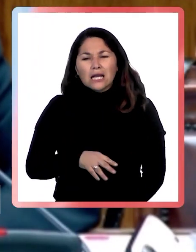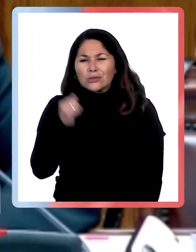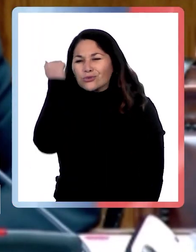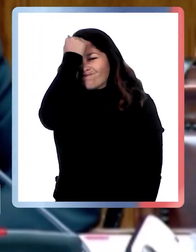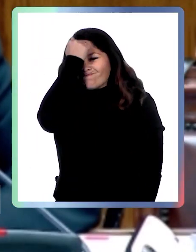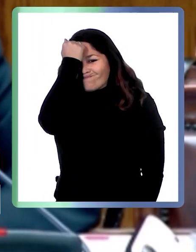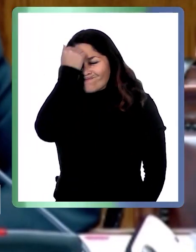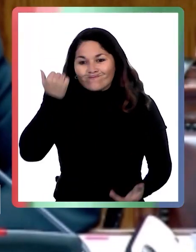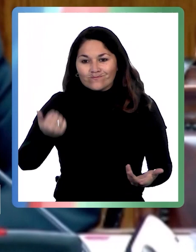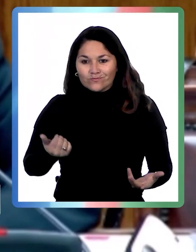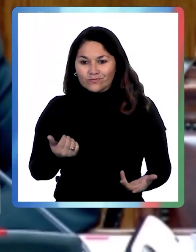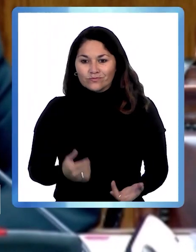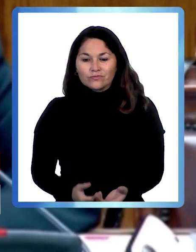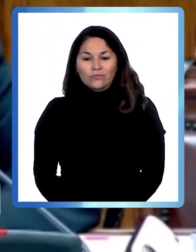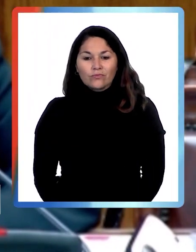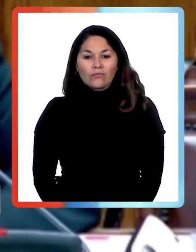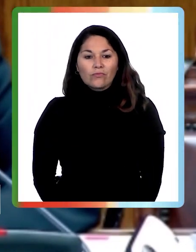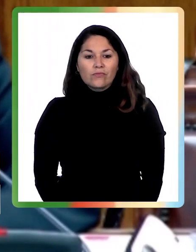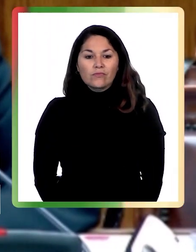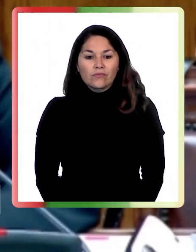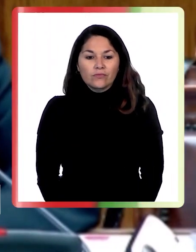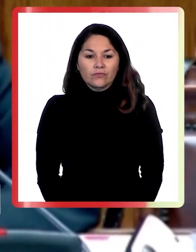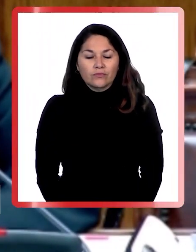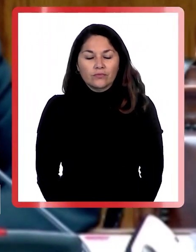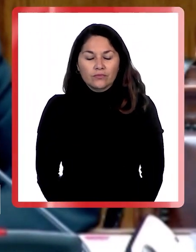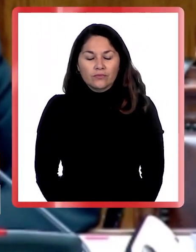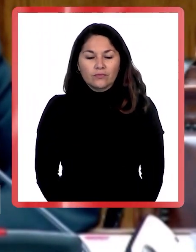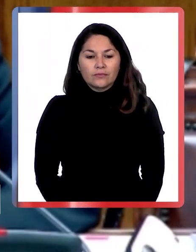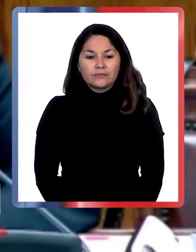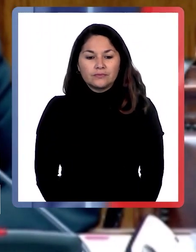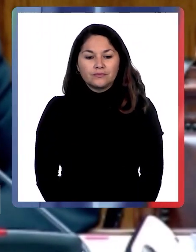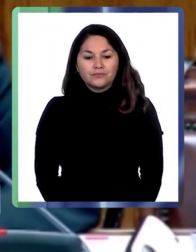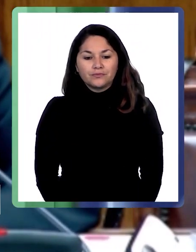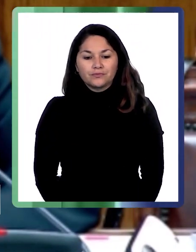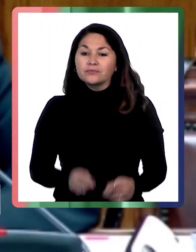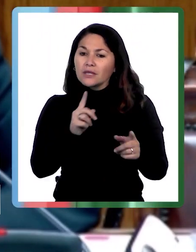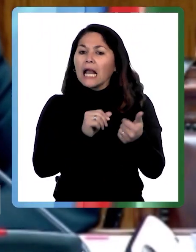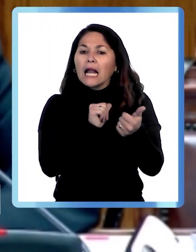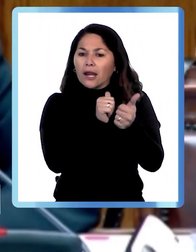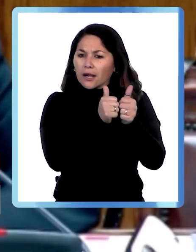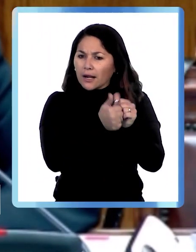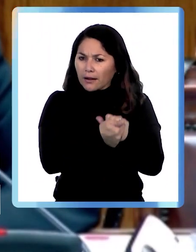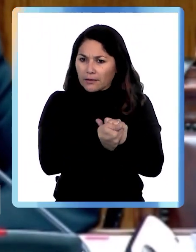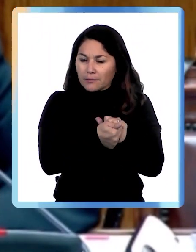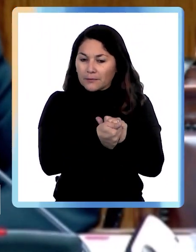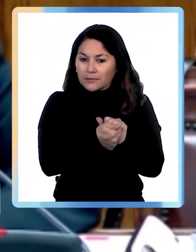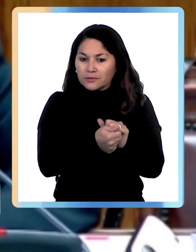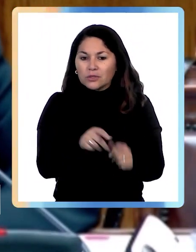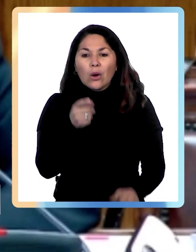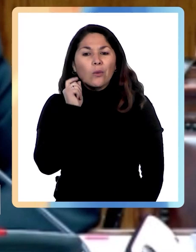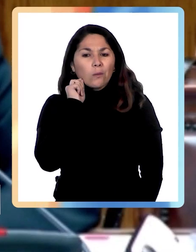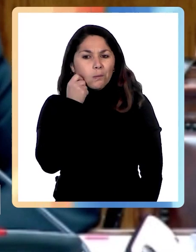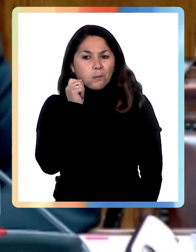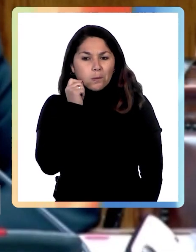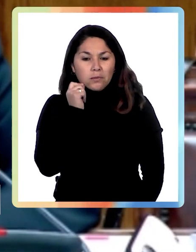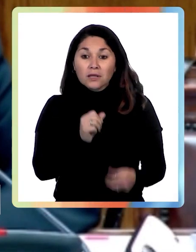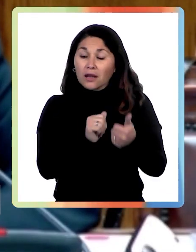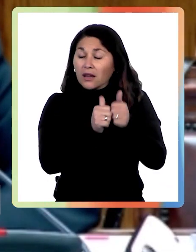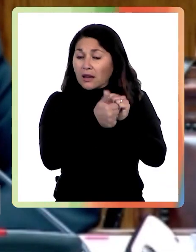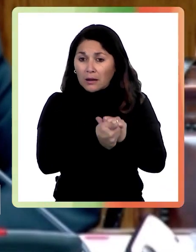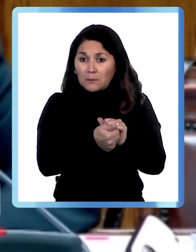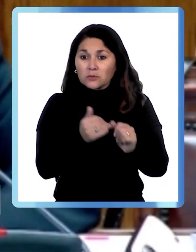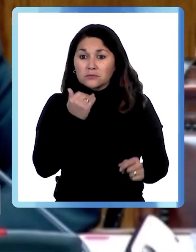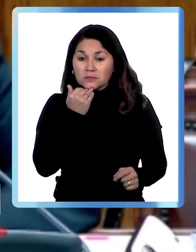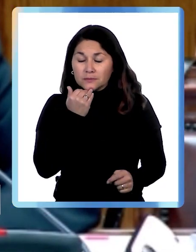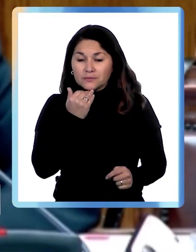preocupación en El Ejecutivo esta esta digamos cambio realmente se refiere a una